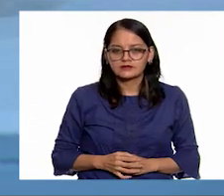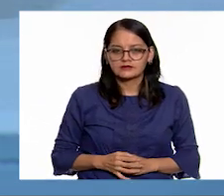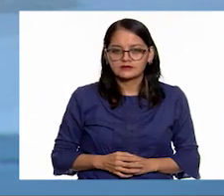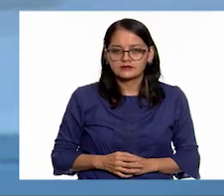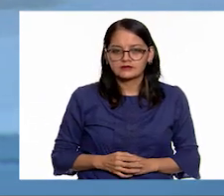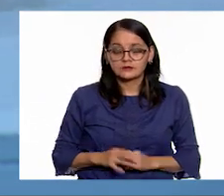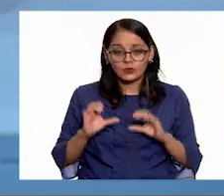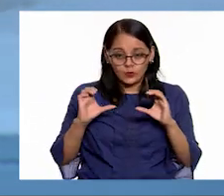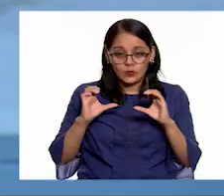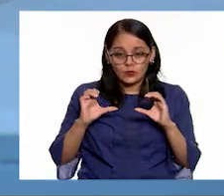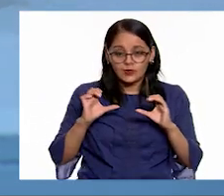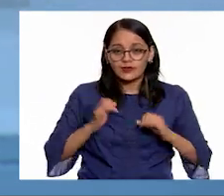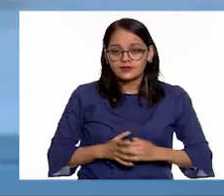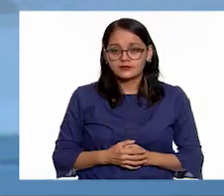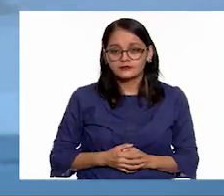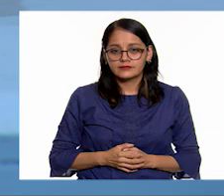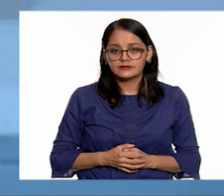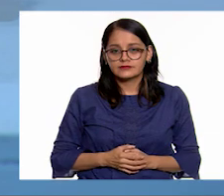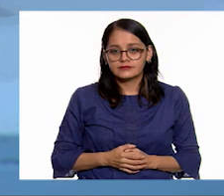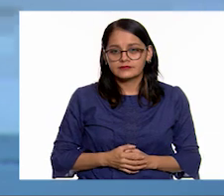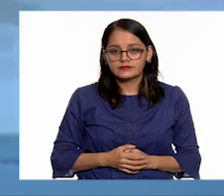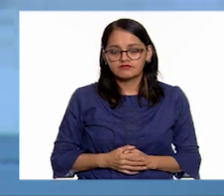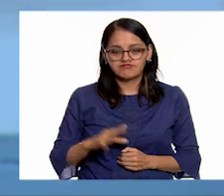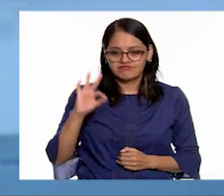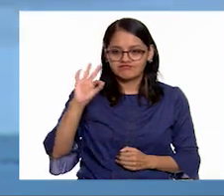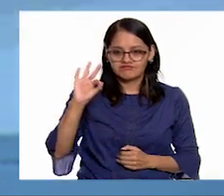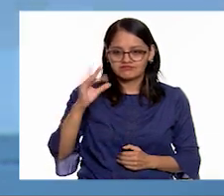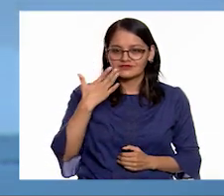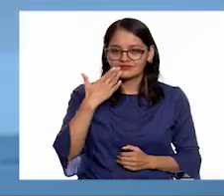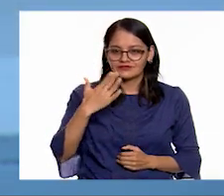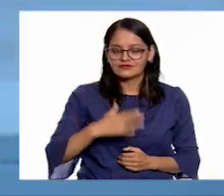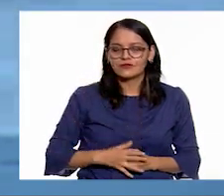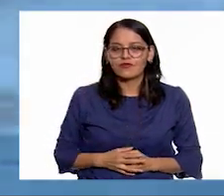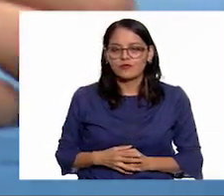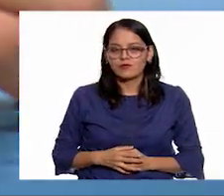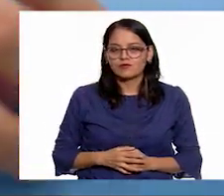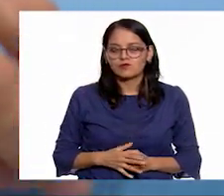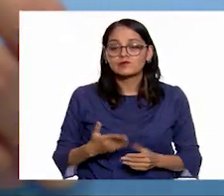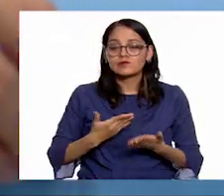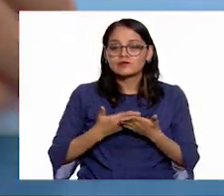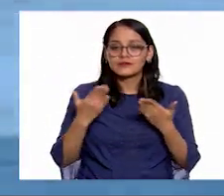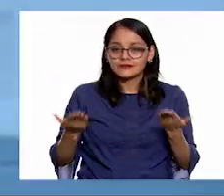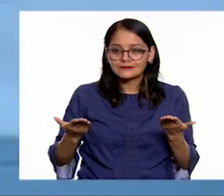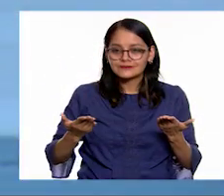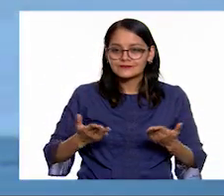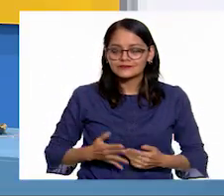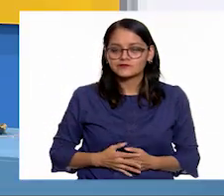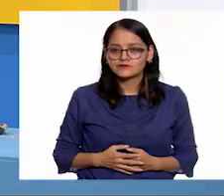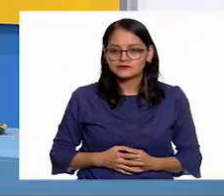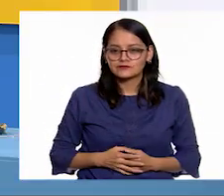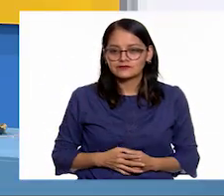con mucho cuidado. Ahí está, ¿no? Ahí quedó. Y ahora,